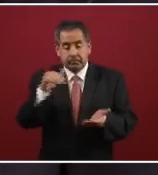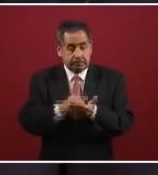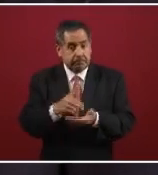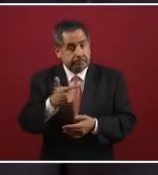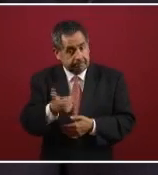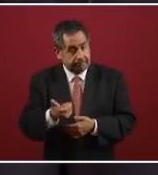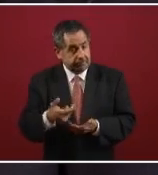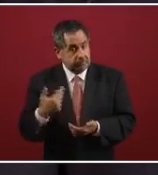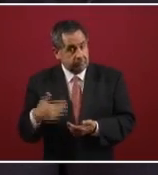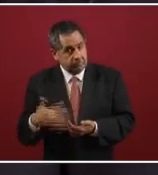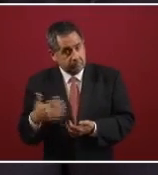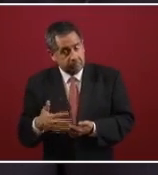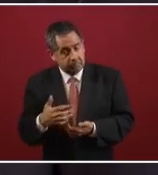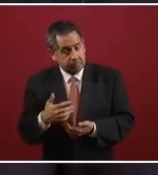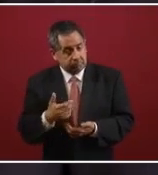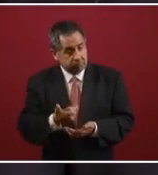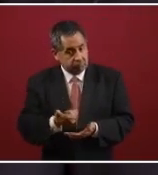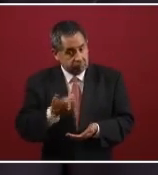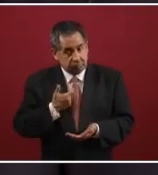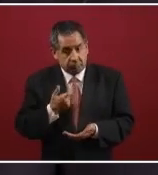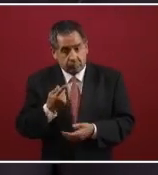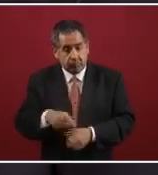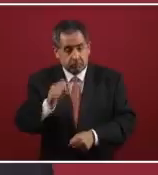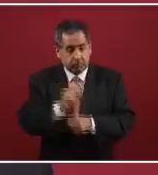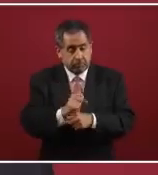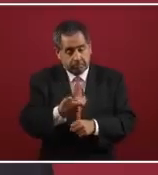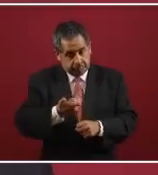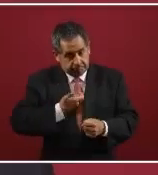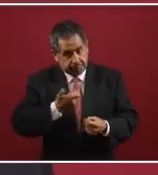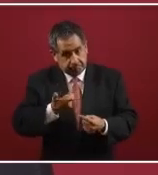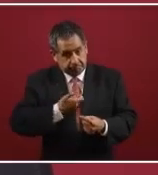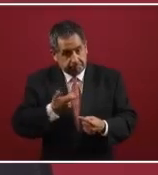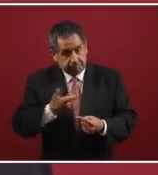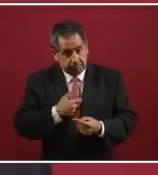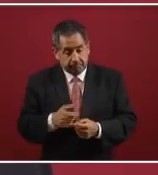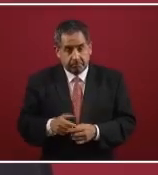pesos a la semana